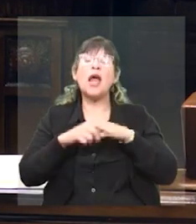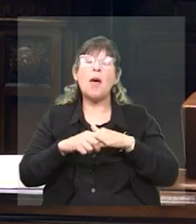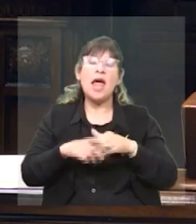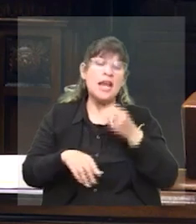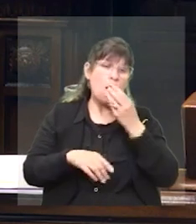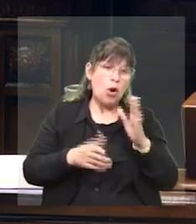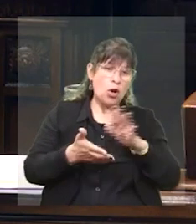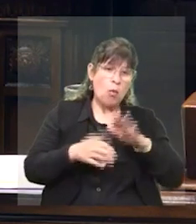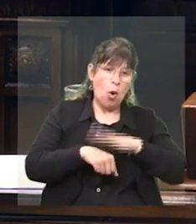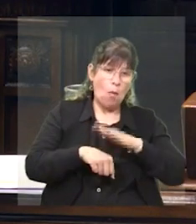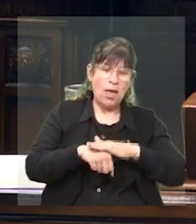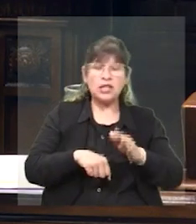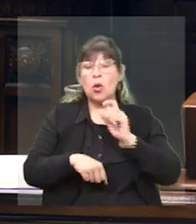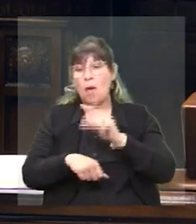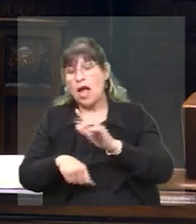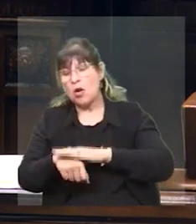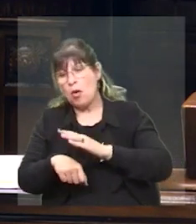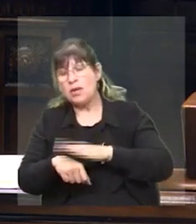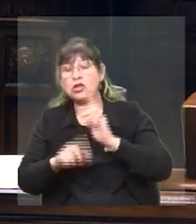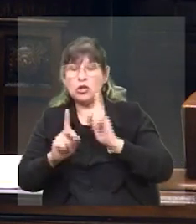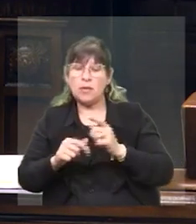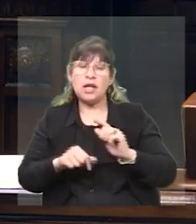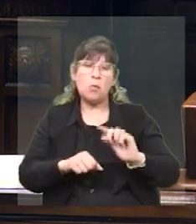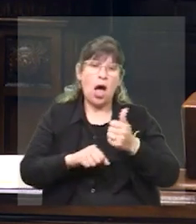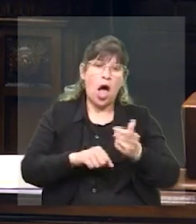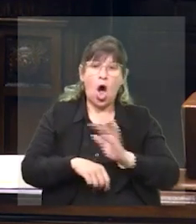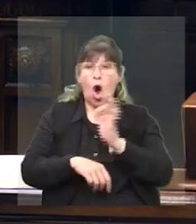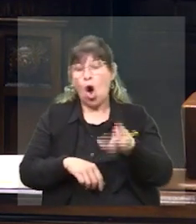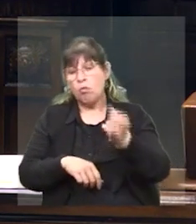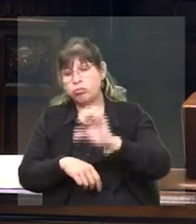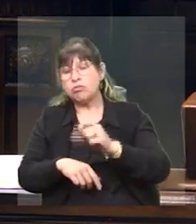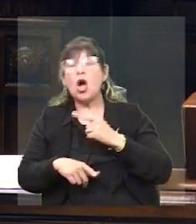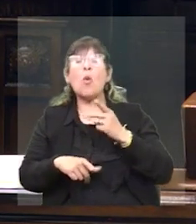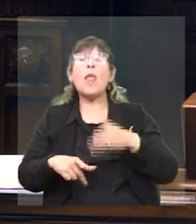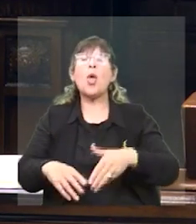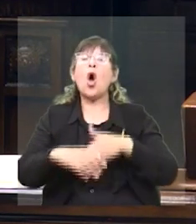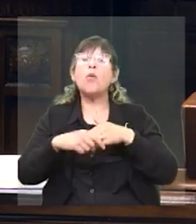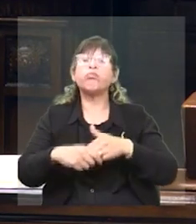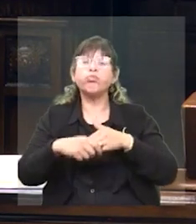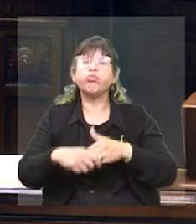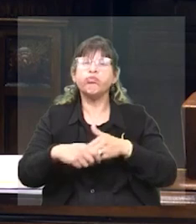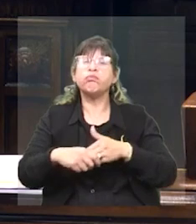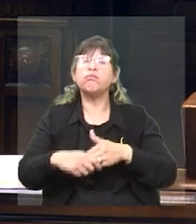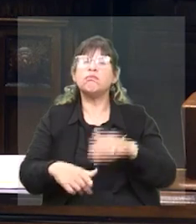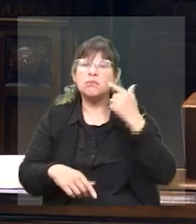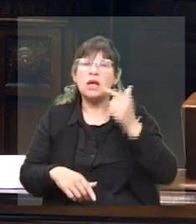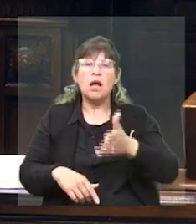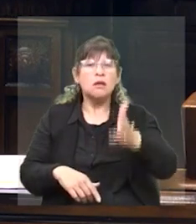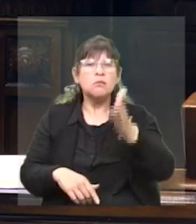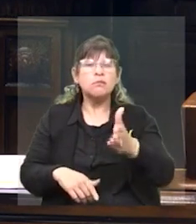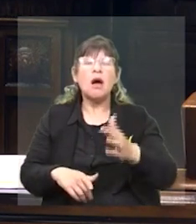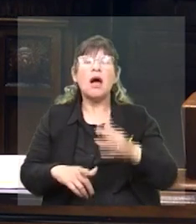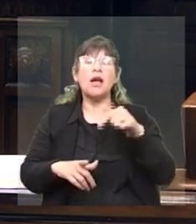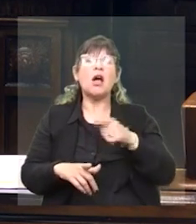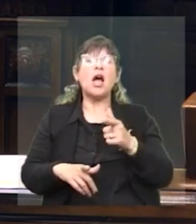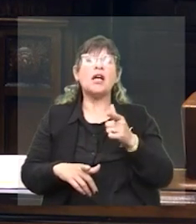y en las malas triunfador o vencido cada vez que le estrechamos la mano lo hacíamos con la est saludando